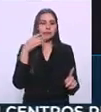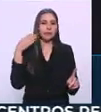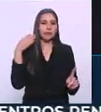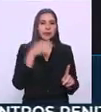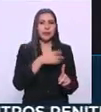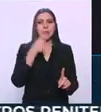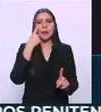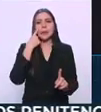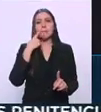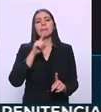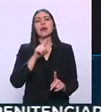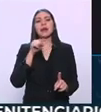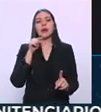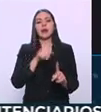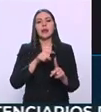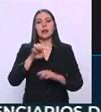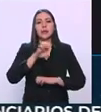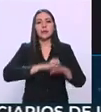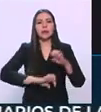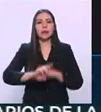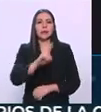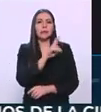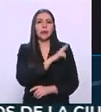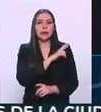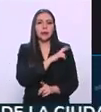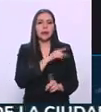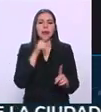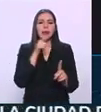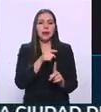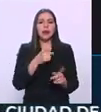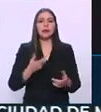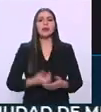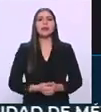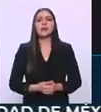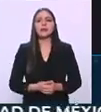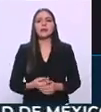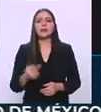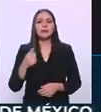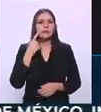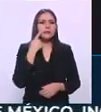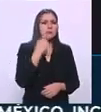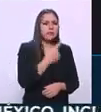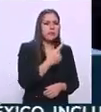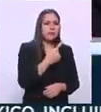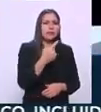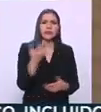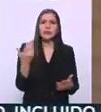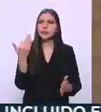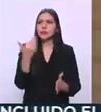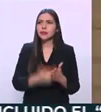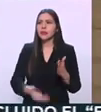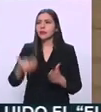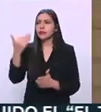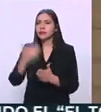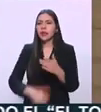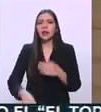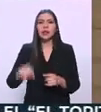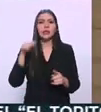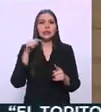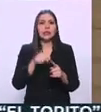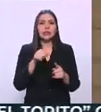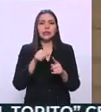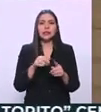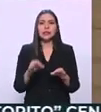transferencias a entidades privadas, realmente a fondo perdido y con falta de un programa estratégico, también una estructura